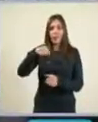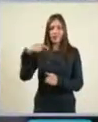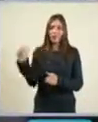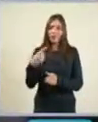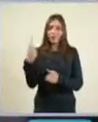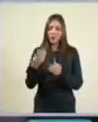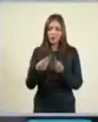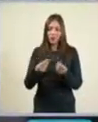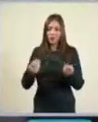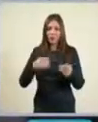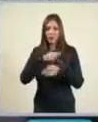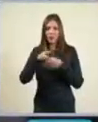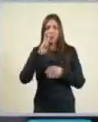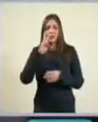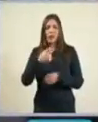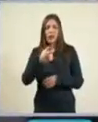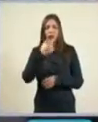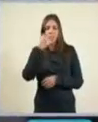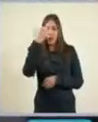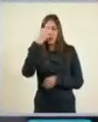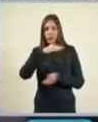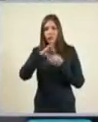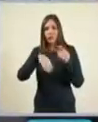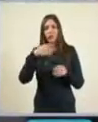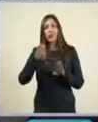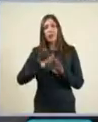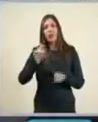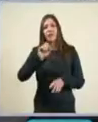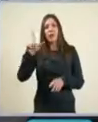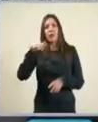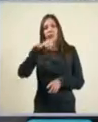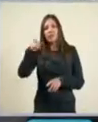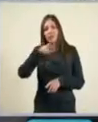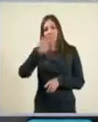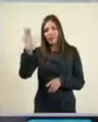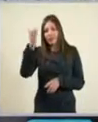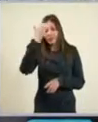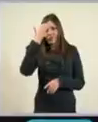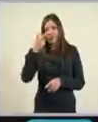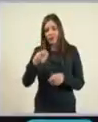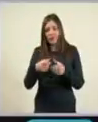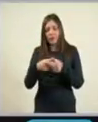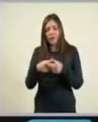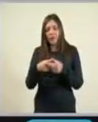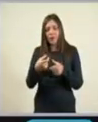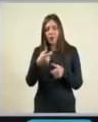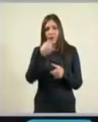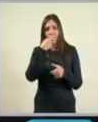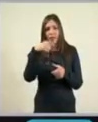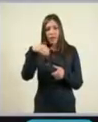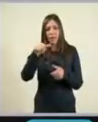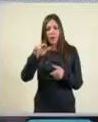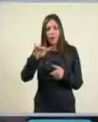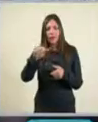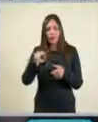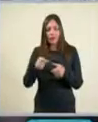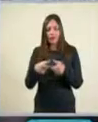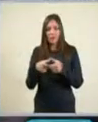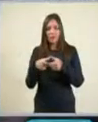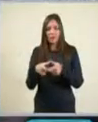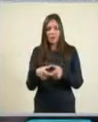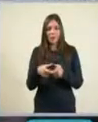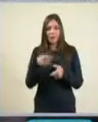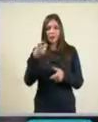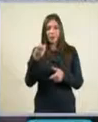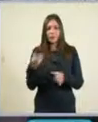galletas son estas que ya conocemos. Bueno, son muy famosas. Simplemente lo único que vamos a hacer en un procesador o en una licuadora, pues se sabe que a veces no se tiene, lo